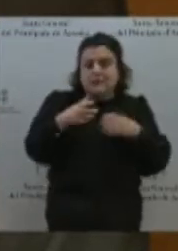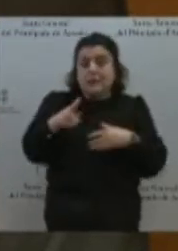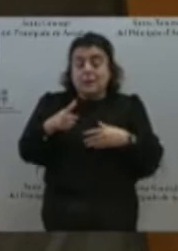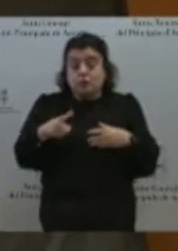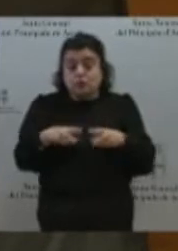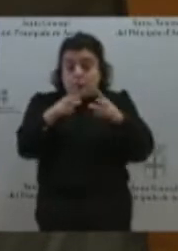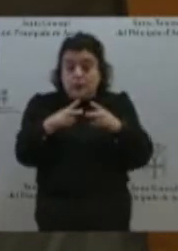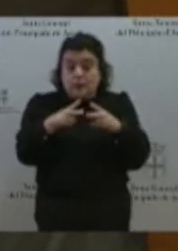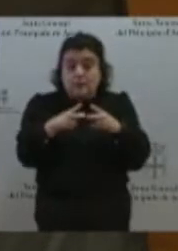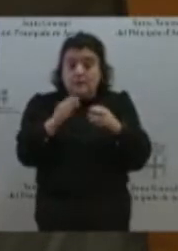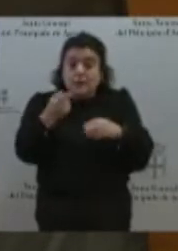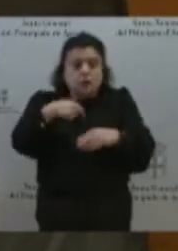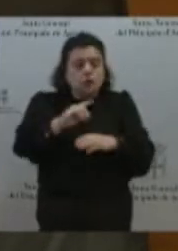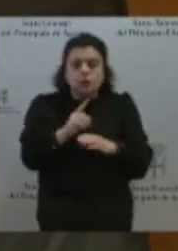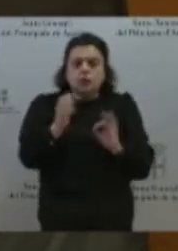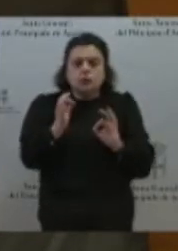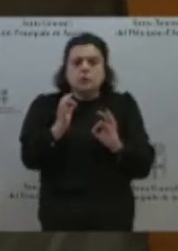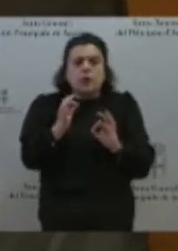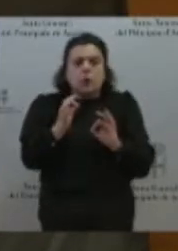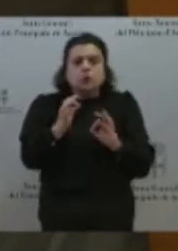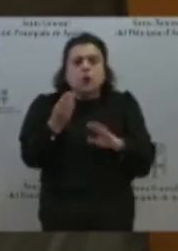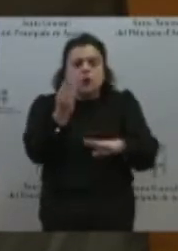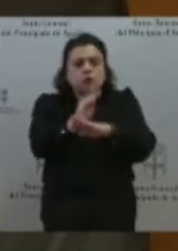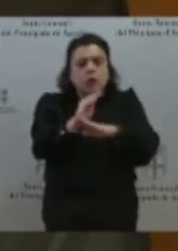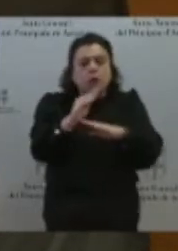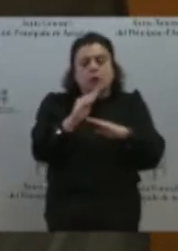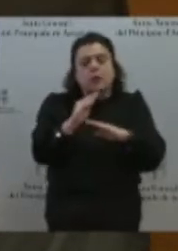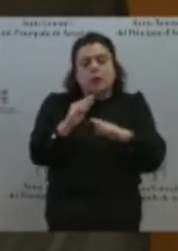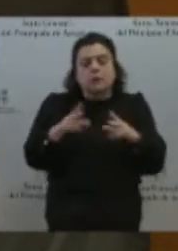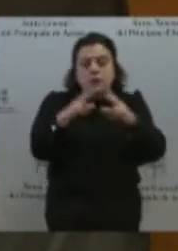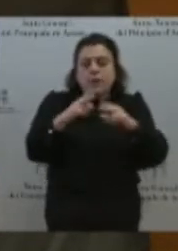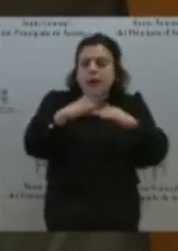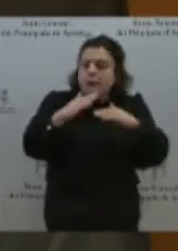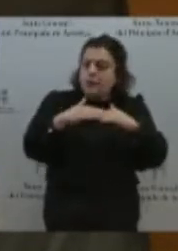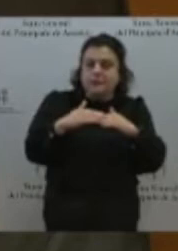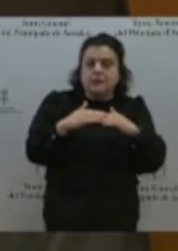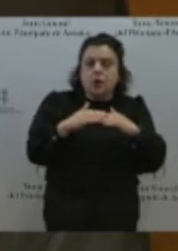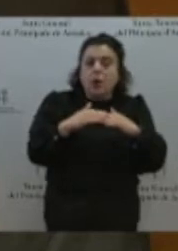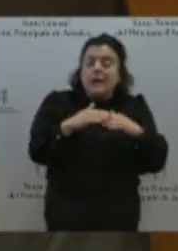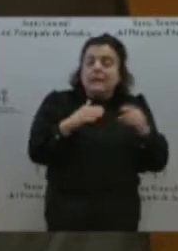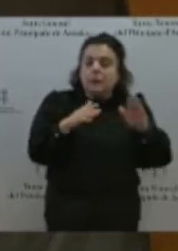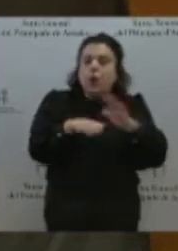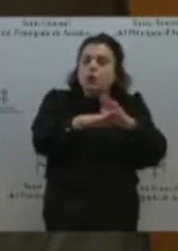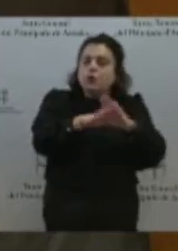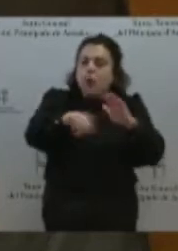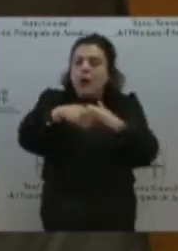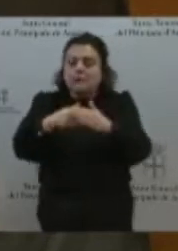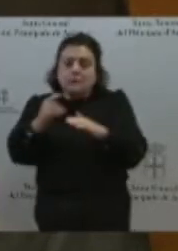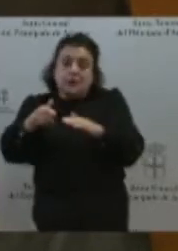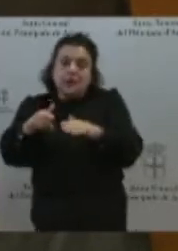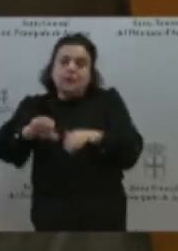la prestación del salario social básico a quienes solicitaron el ingreso mínimo vital, hasta que fuera resuelta su solicitud, porque sabíamos que iba a haber mucha gente pasándolo